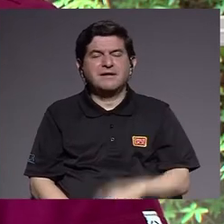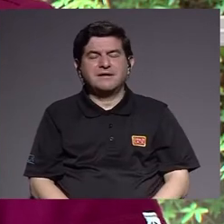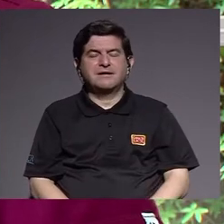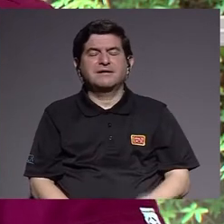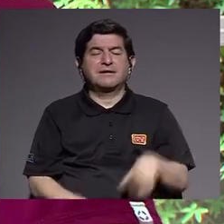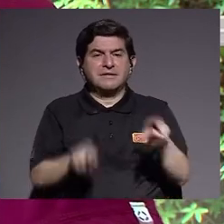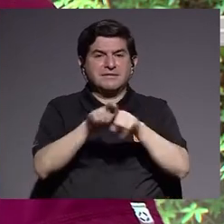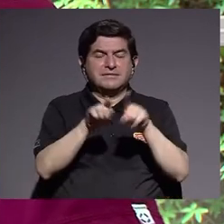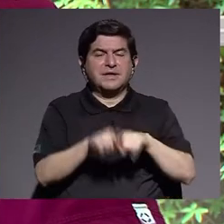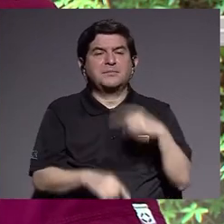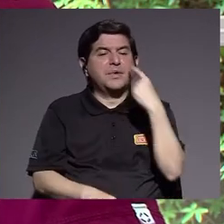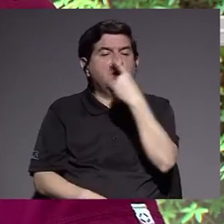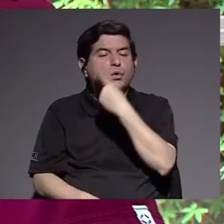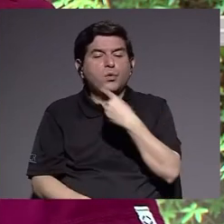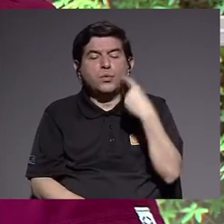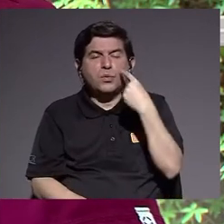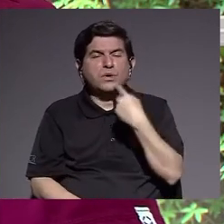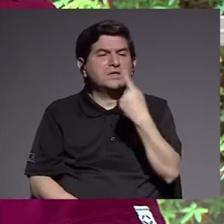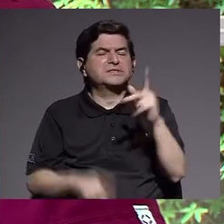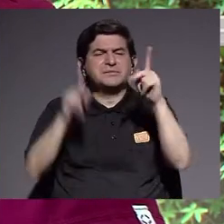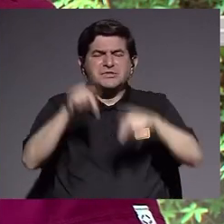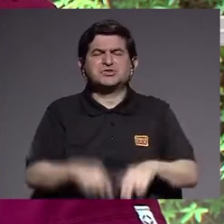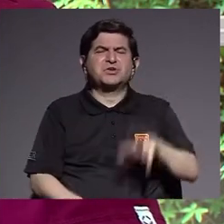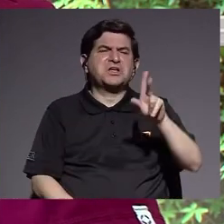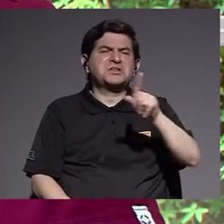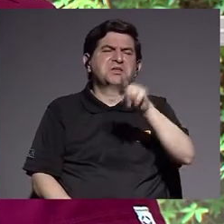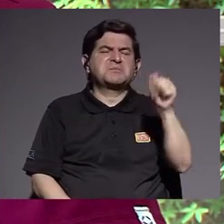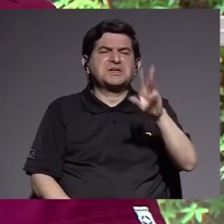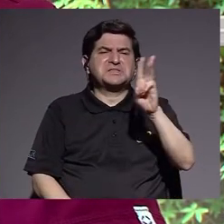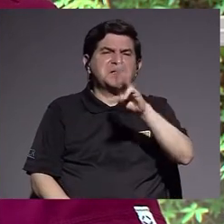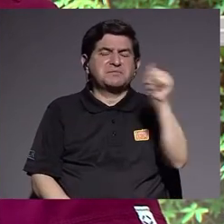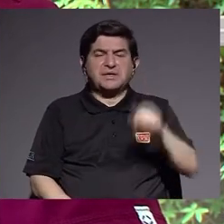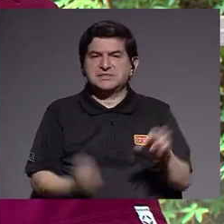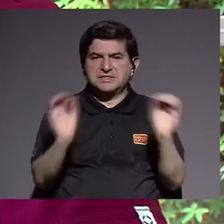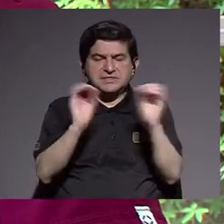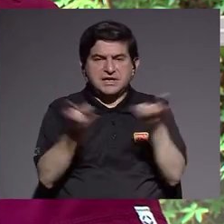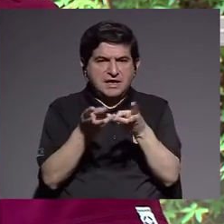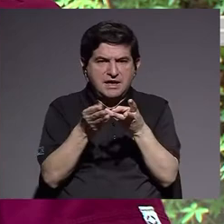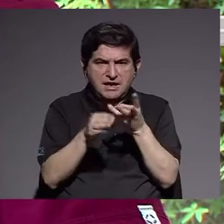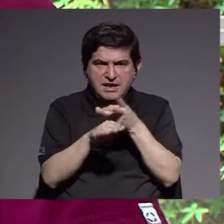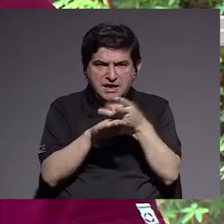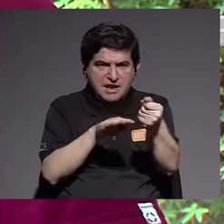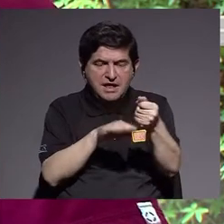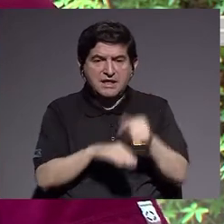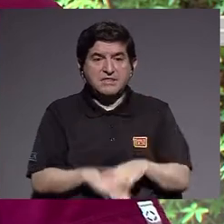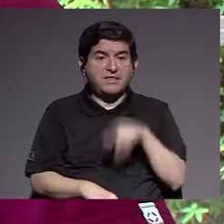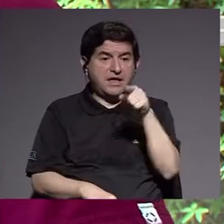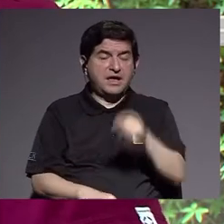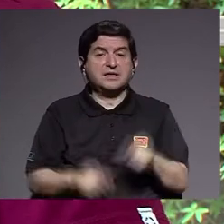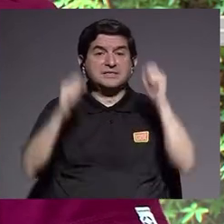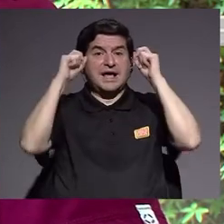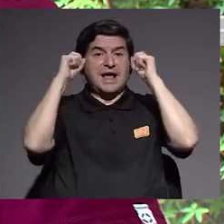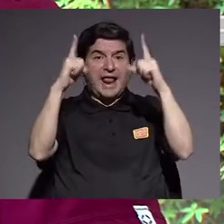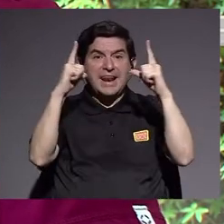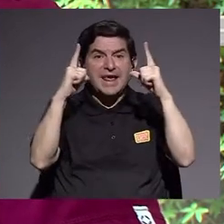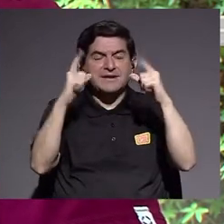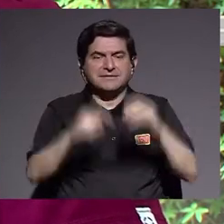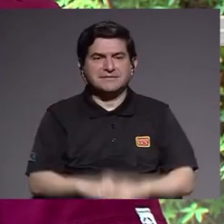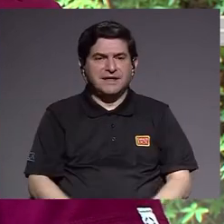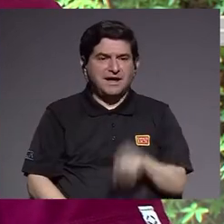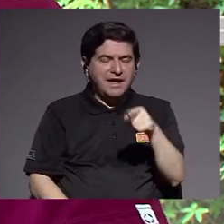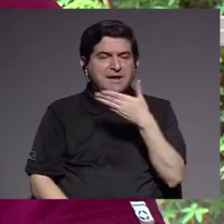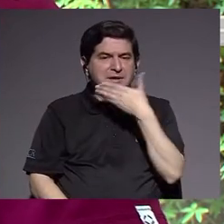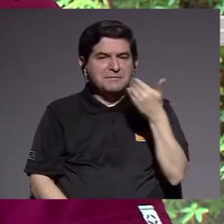de labios de la cara interna y el paciente dice que ha tenido por tres meses seis meses no me sano es un banderazo rojo es una alerta